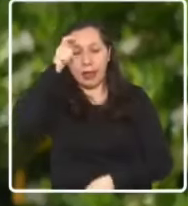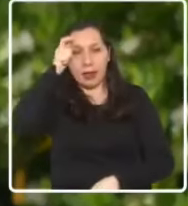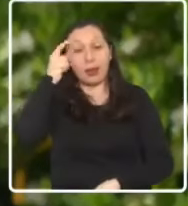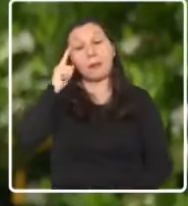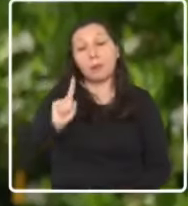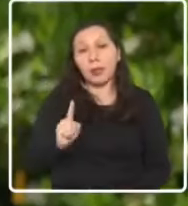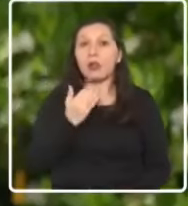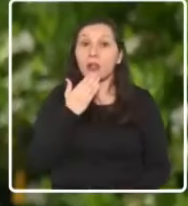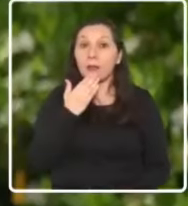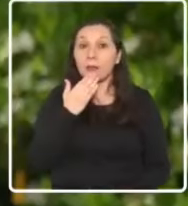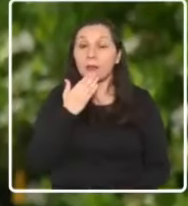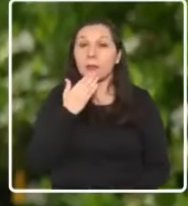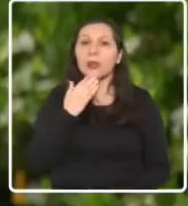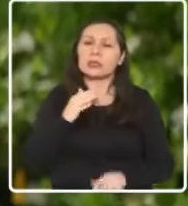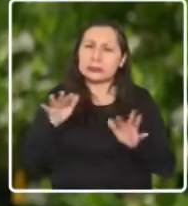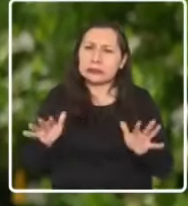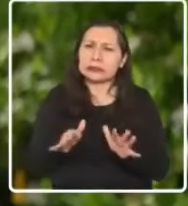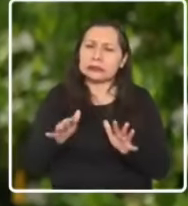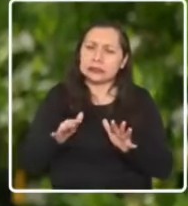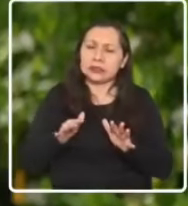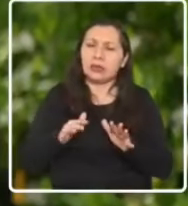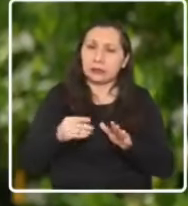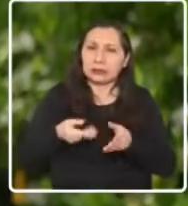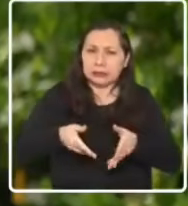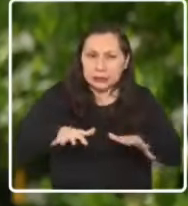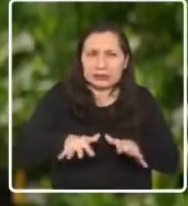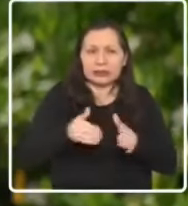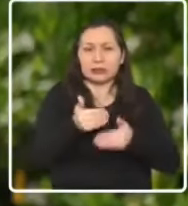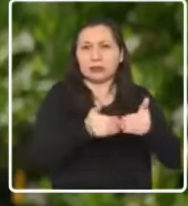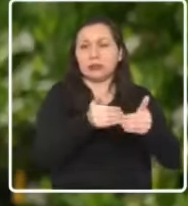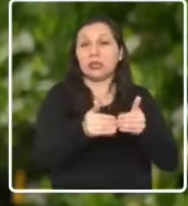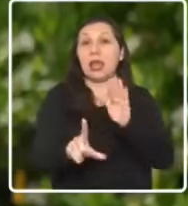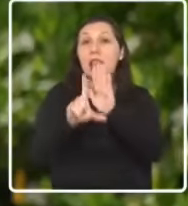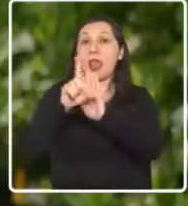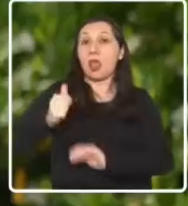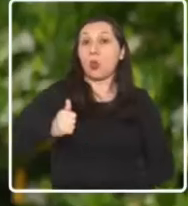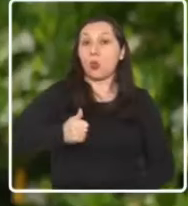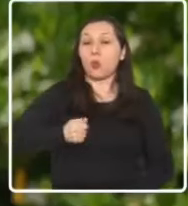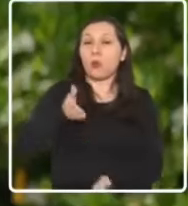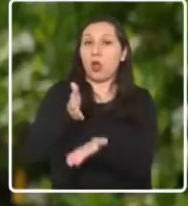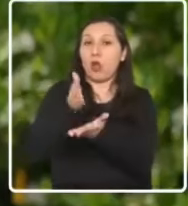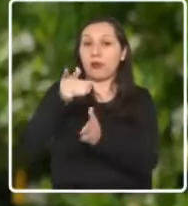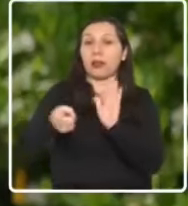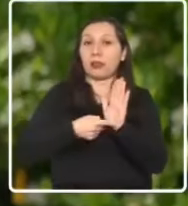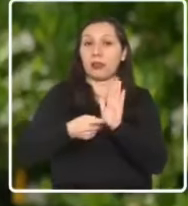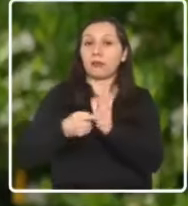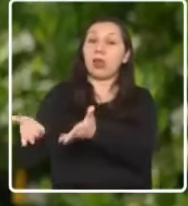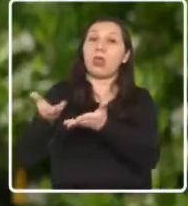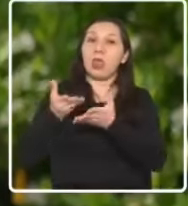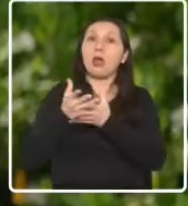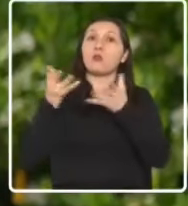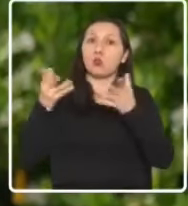Pero también me tocó levantarlo con mucho esfuerzo. Y la ley de cumplimiento de las obligaciones tributarias trae